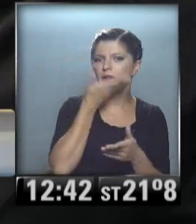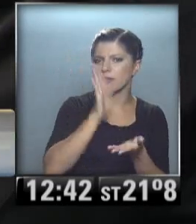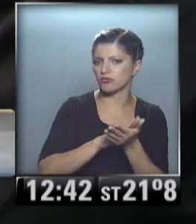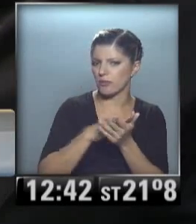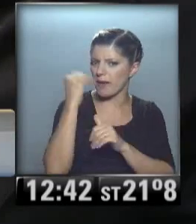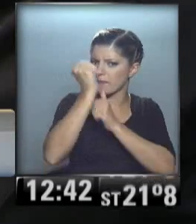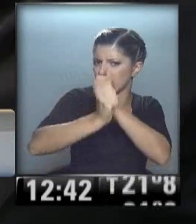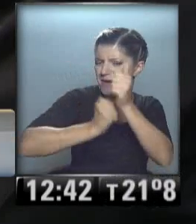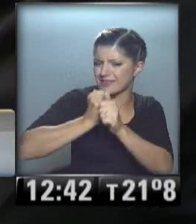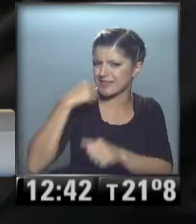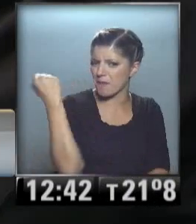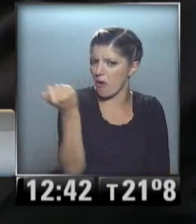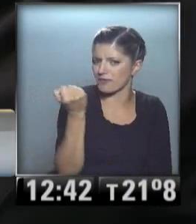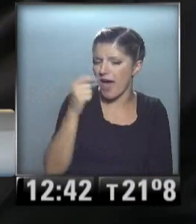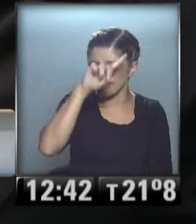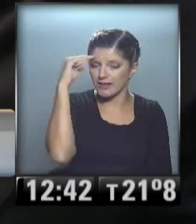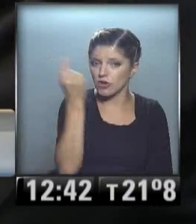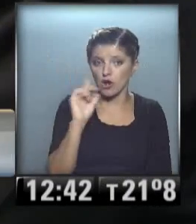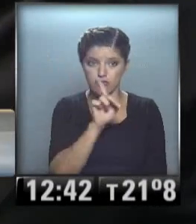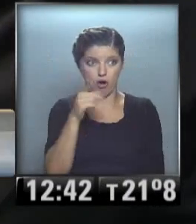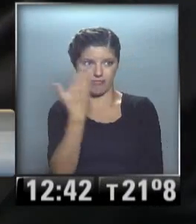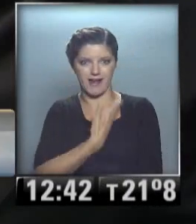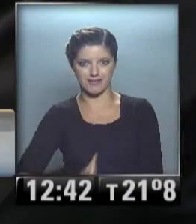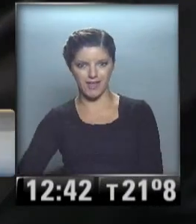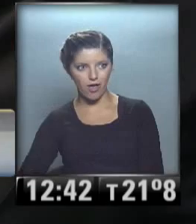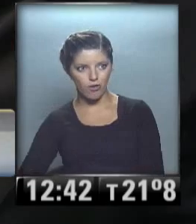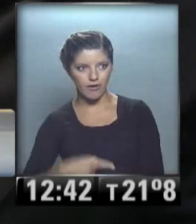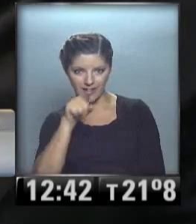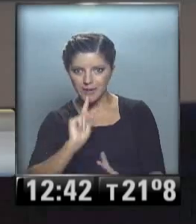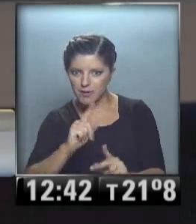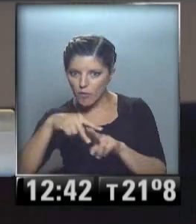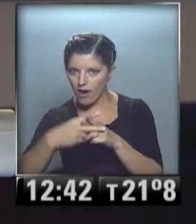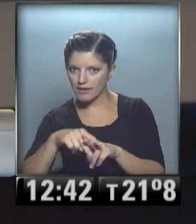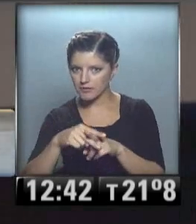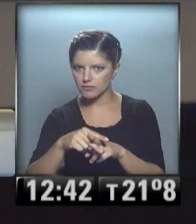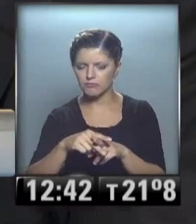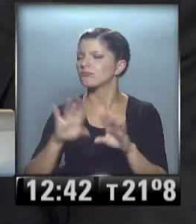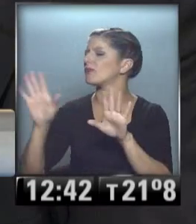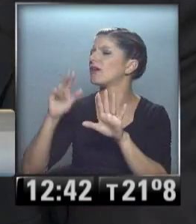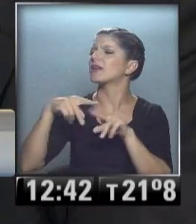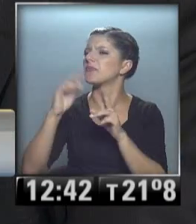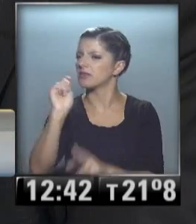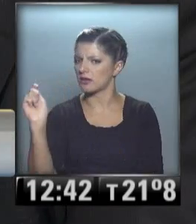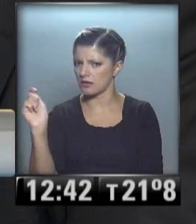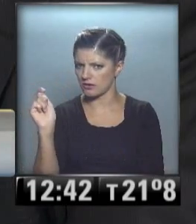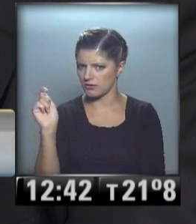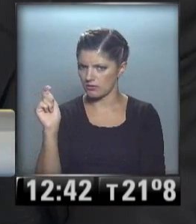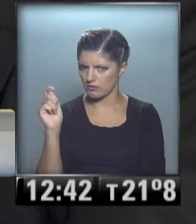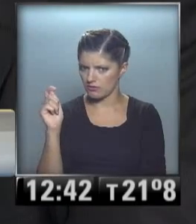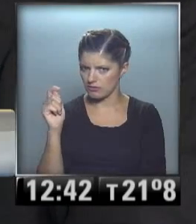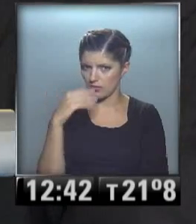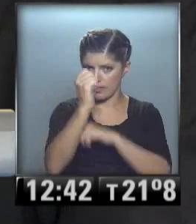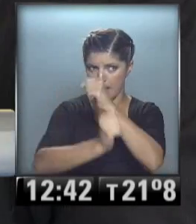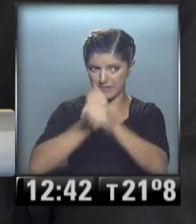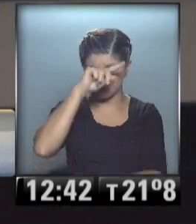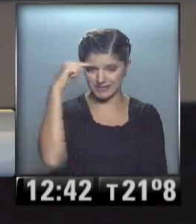sino de un Estado que está siendo usado como herramienta. ¿Con herramienta de quién? De la multinacional. De presión de la multinacional. Felipe